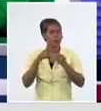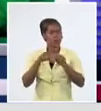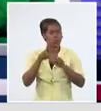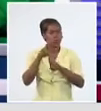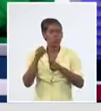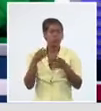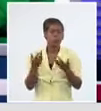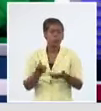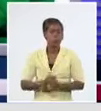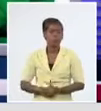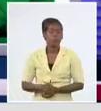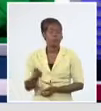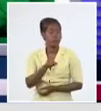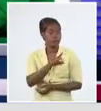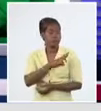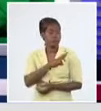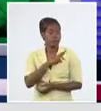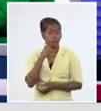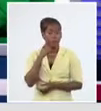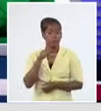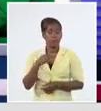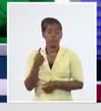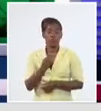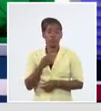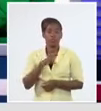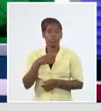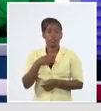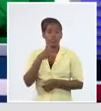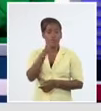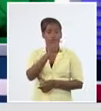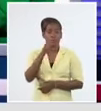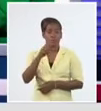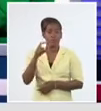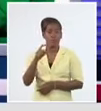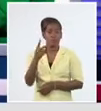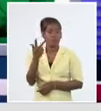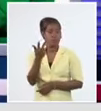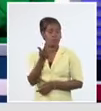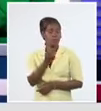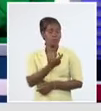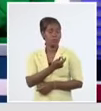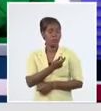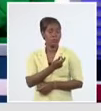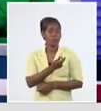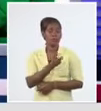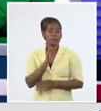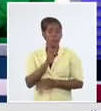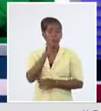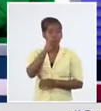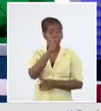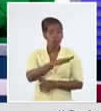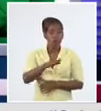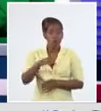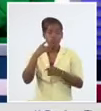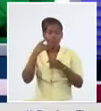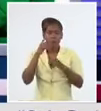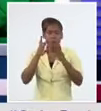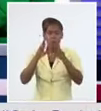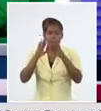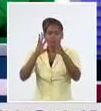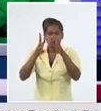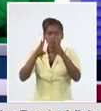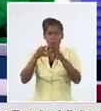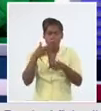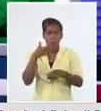ensayos clínicos en pediatría, tanto el Ismaelillo como Soberana Pediatría, muestran resultados alentadores,